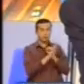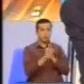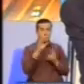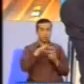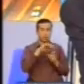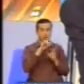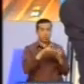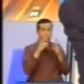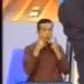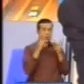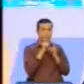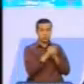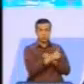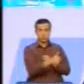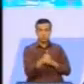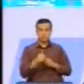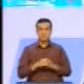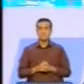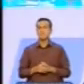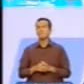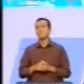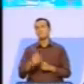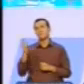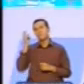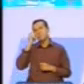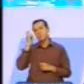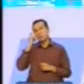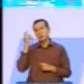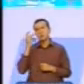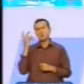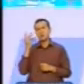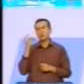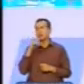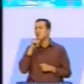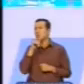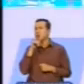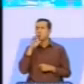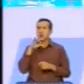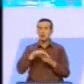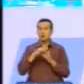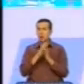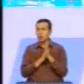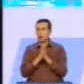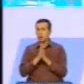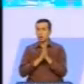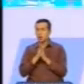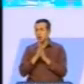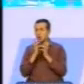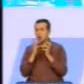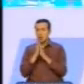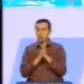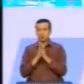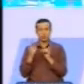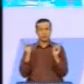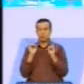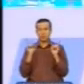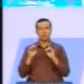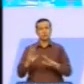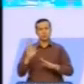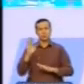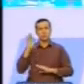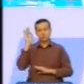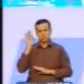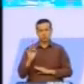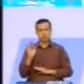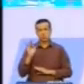voto popular? Yo creo que, sobre todo, no hay cálculos electorales en esta propuesta, Carlos. Fue un compromiso